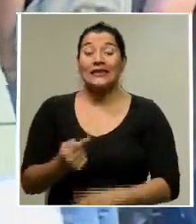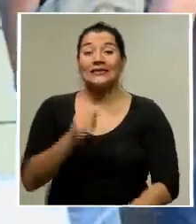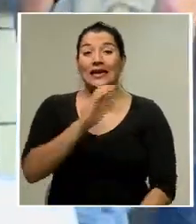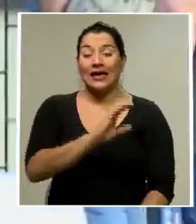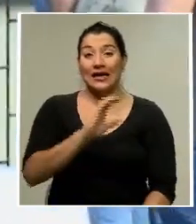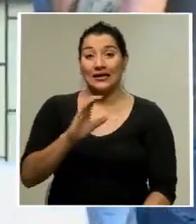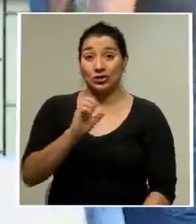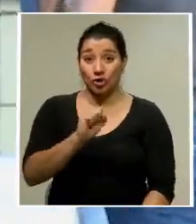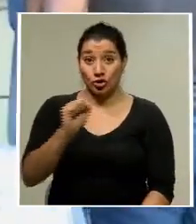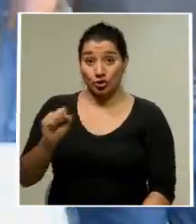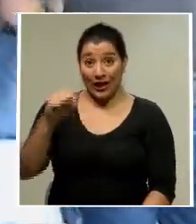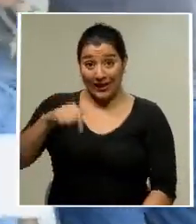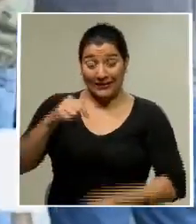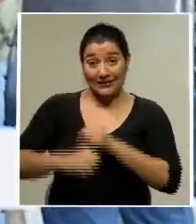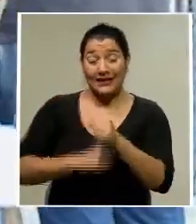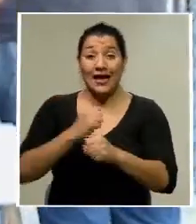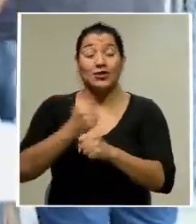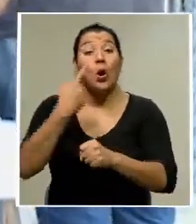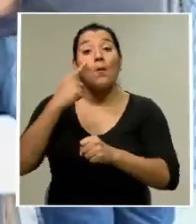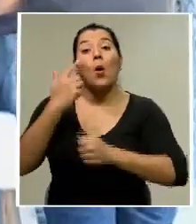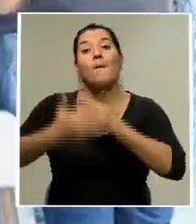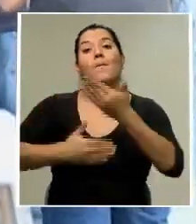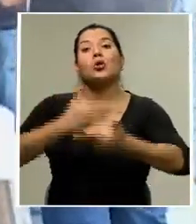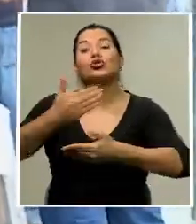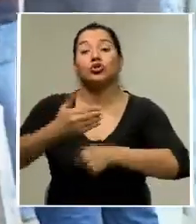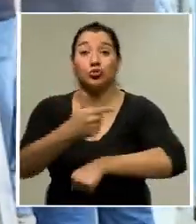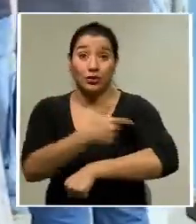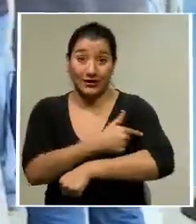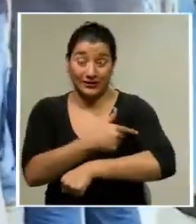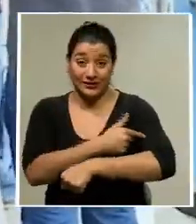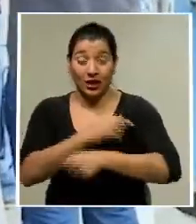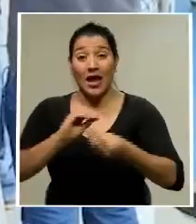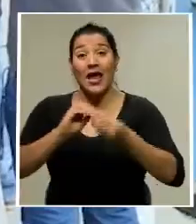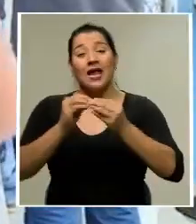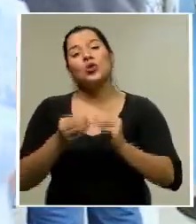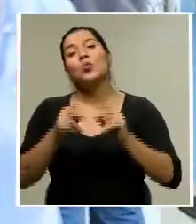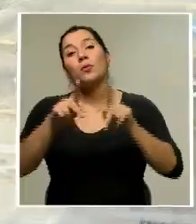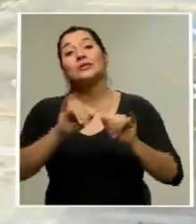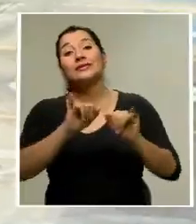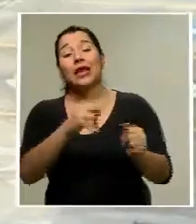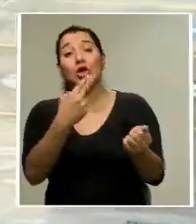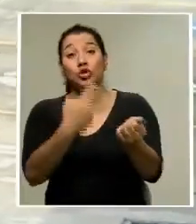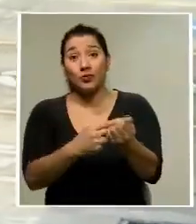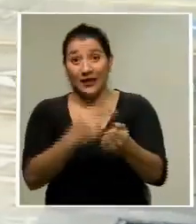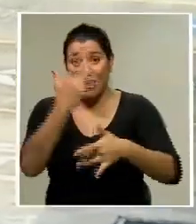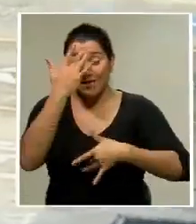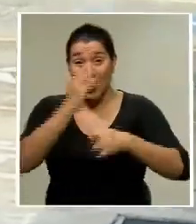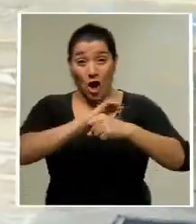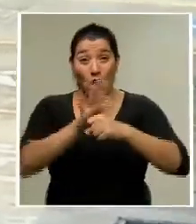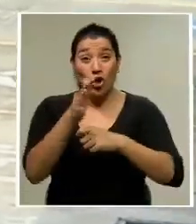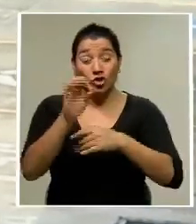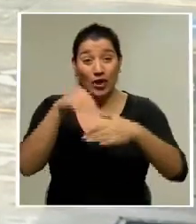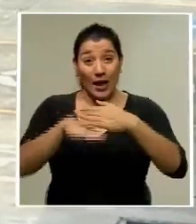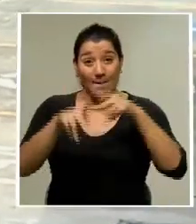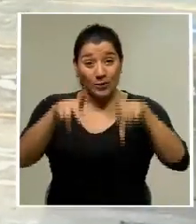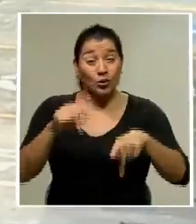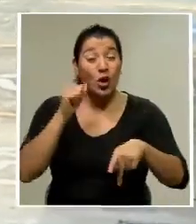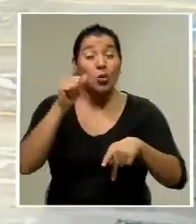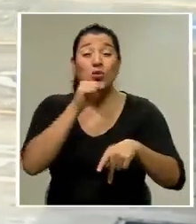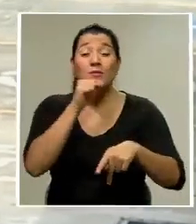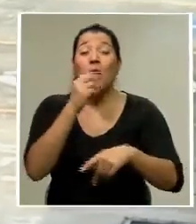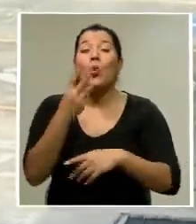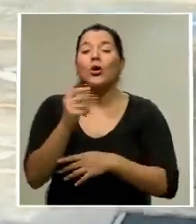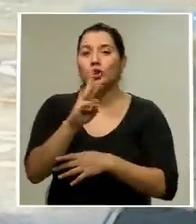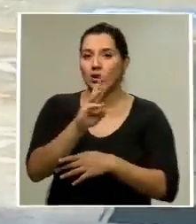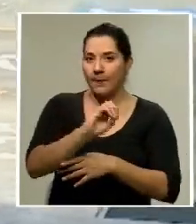Seguro Social, este año, debido a la campaña de vacunación, la hospitalización por COVID-19 en adultos mayores representa un